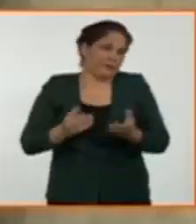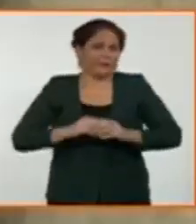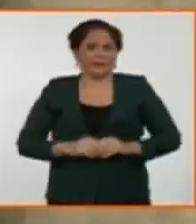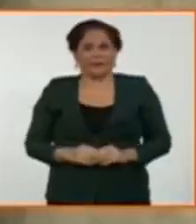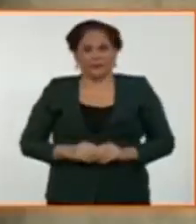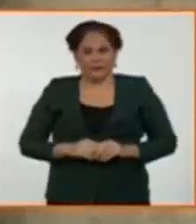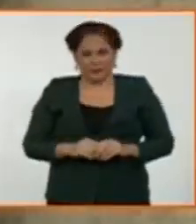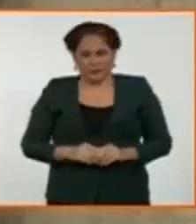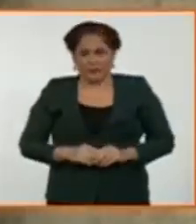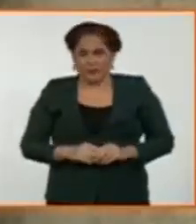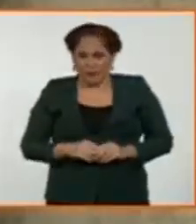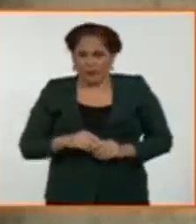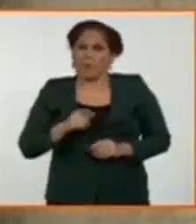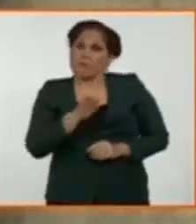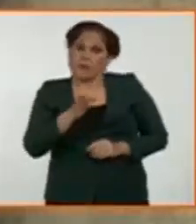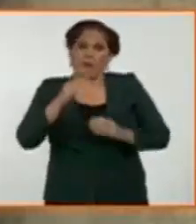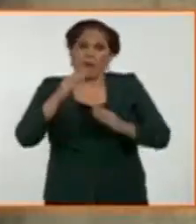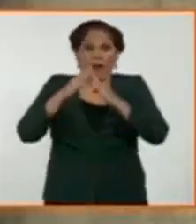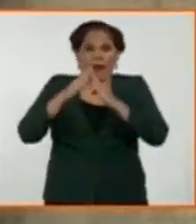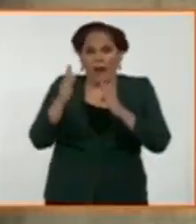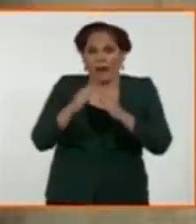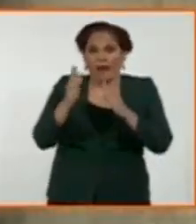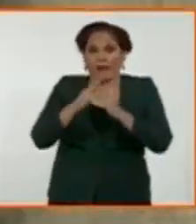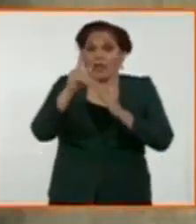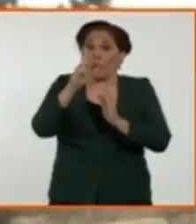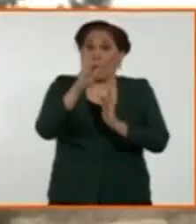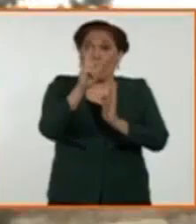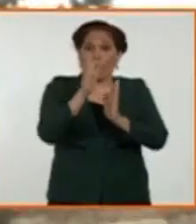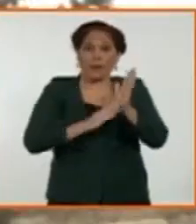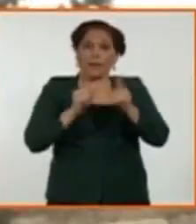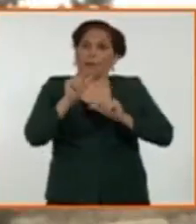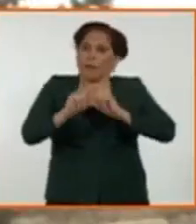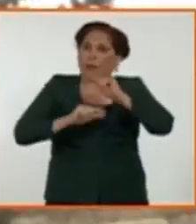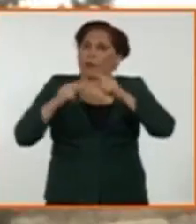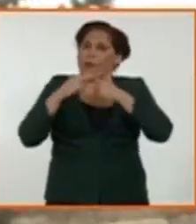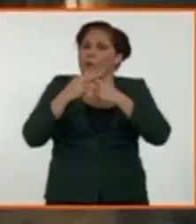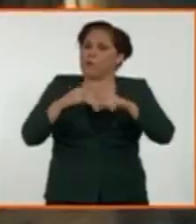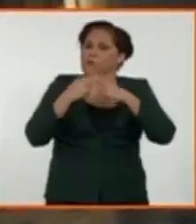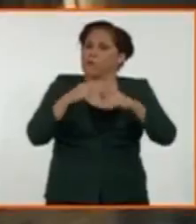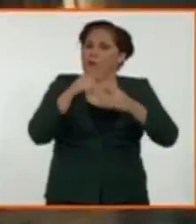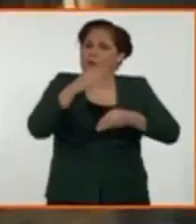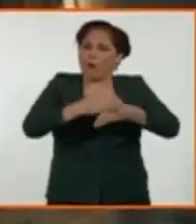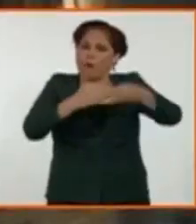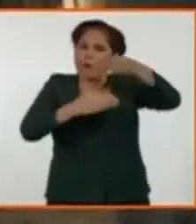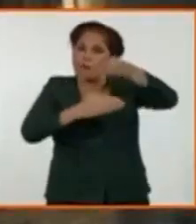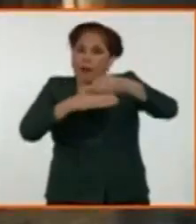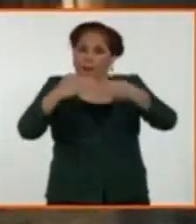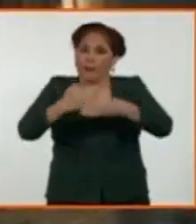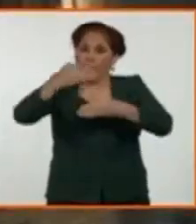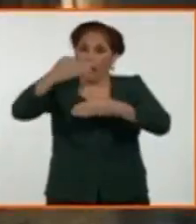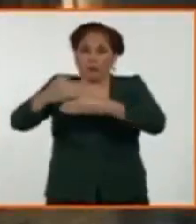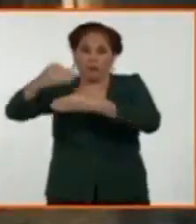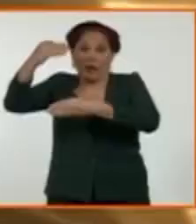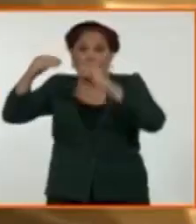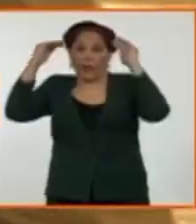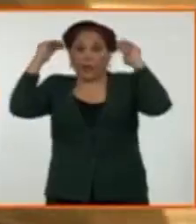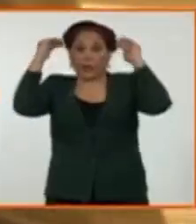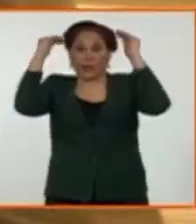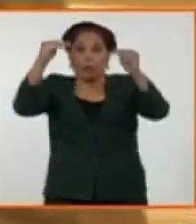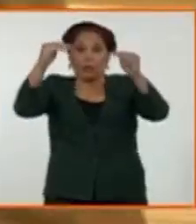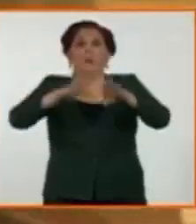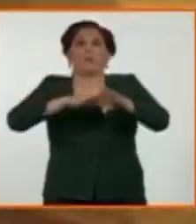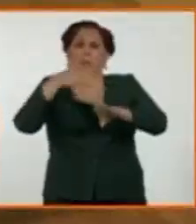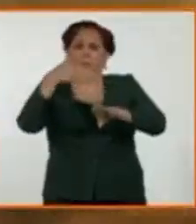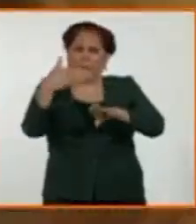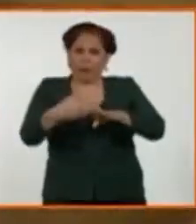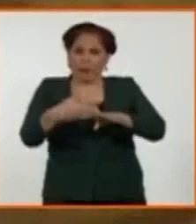y recorre su casa en menos de dos meses ha ido tomando forma y te enseña paredes y techos para que sepas todo lo que tendrás que está